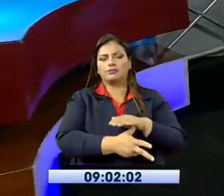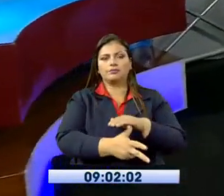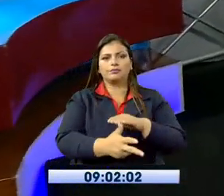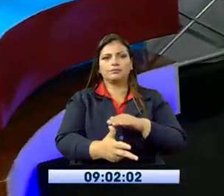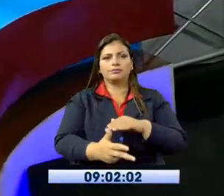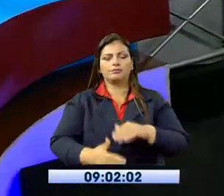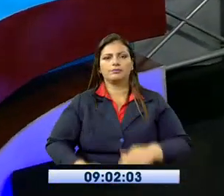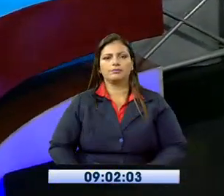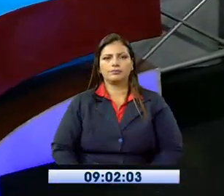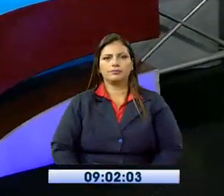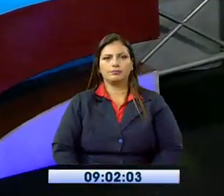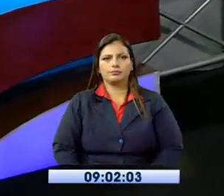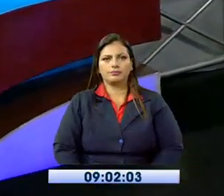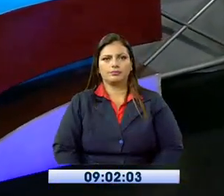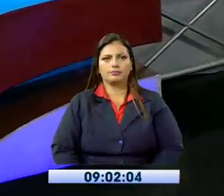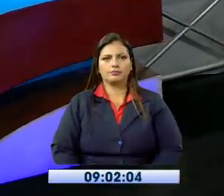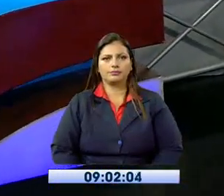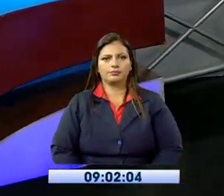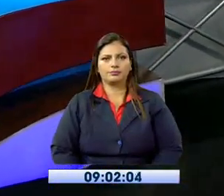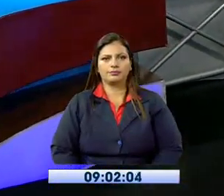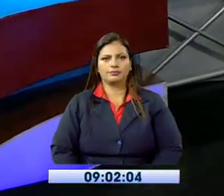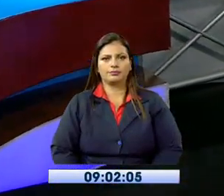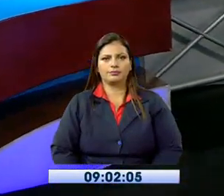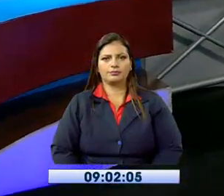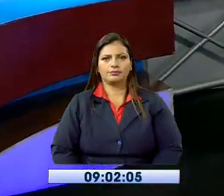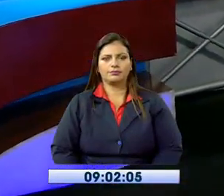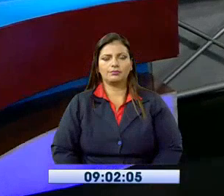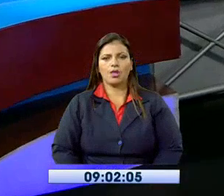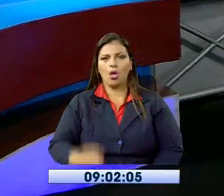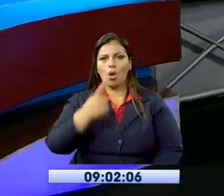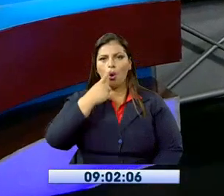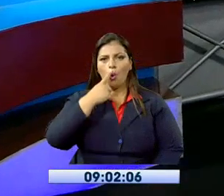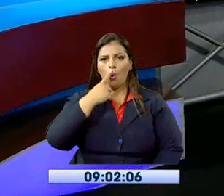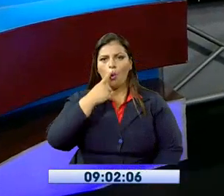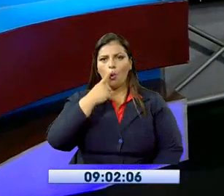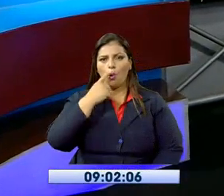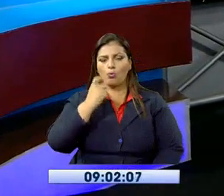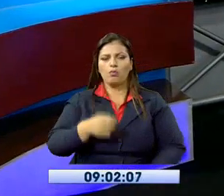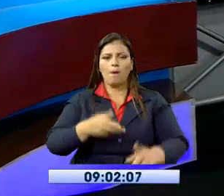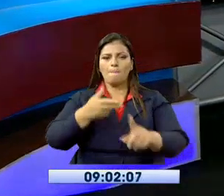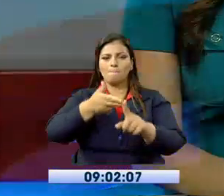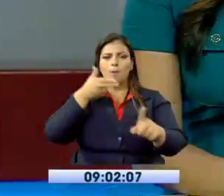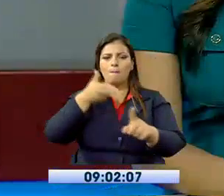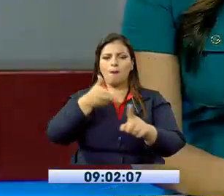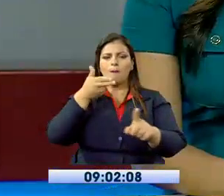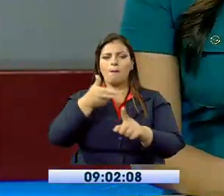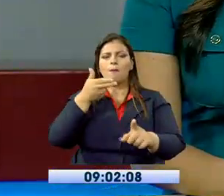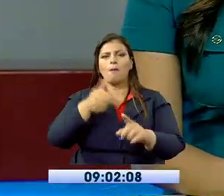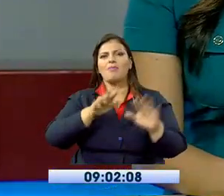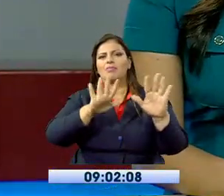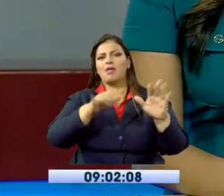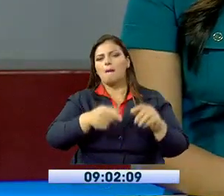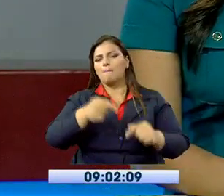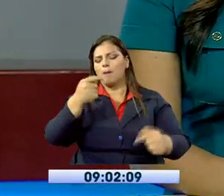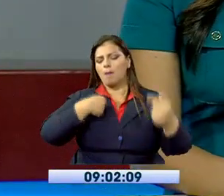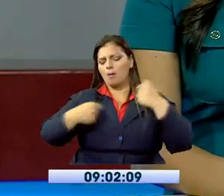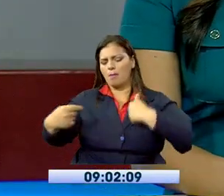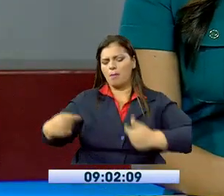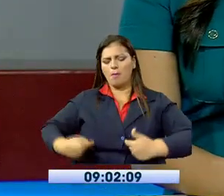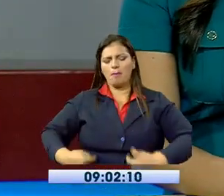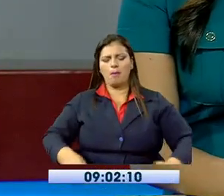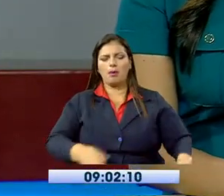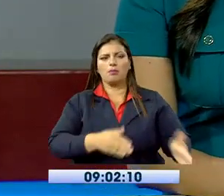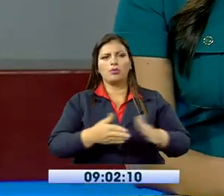Un hombre murió luego de recibir al menos 10 disparos de arma de fuego en pleno centro del cantón Jaramijó, en la provincia de Manabí. Según